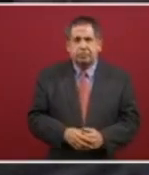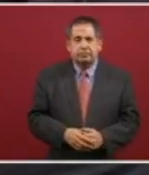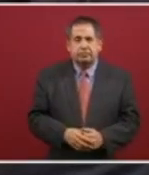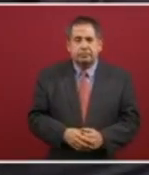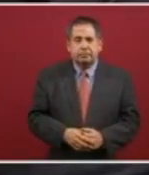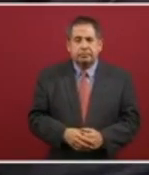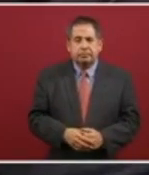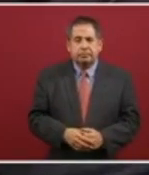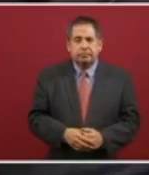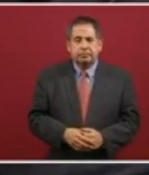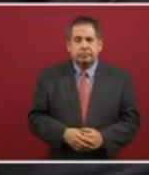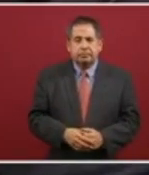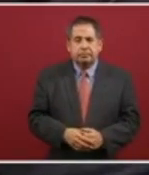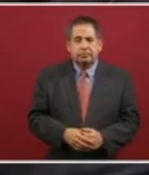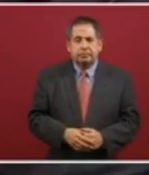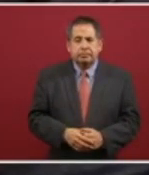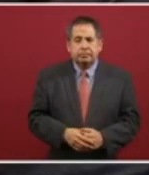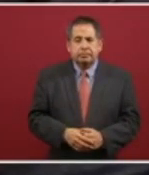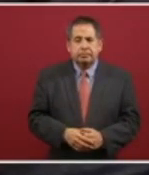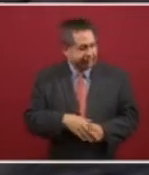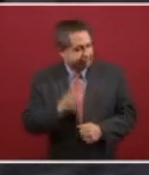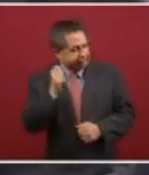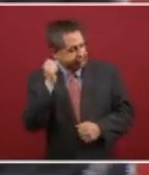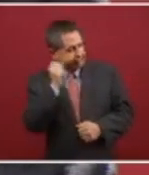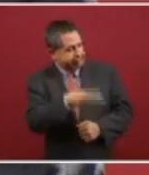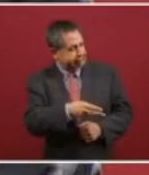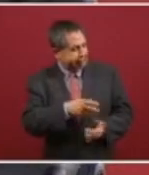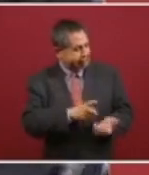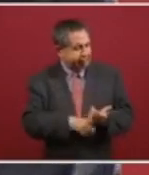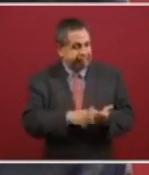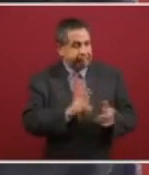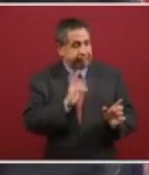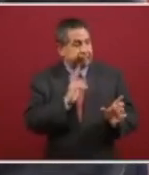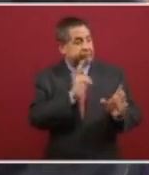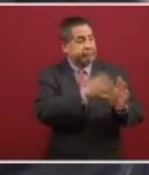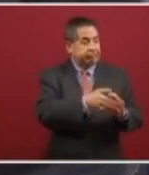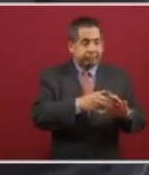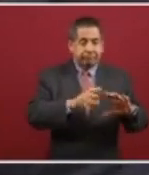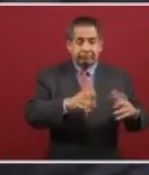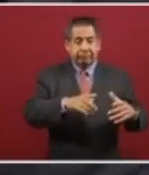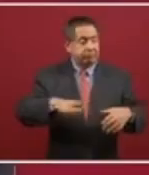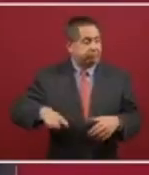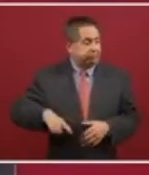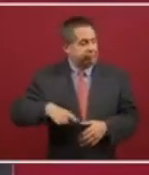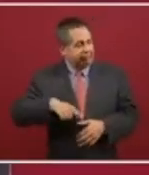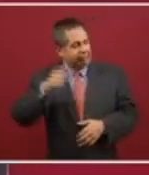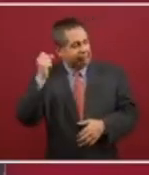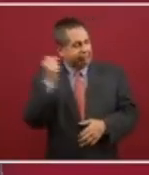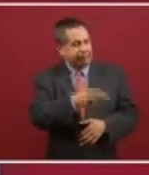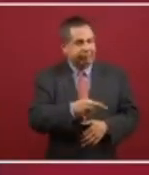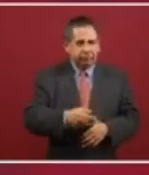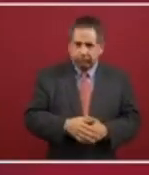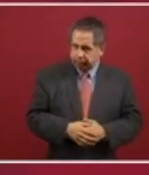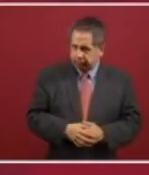Se decía de que ya la hiciste, estás en el gobierno,